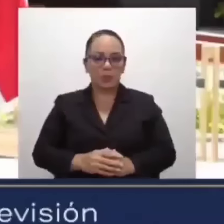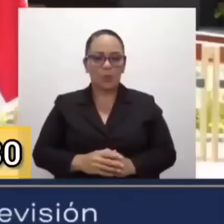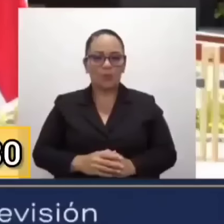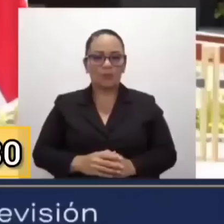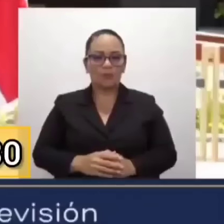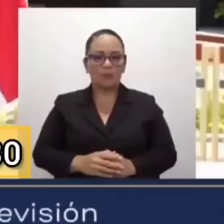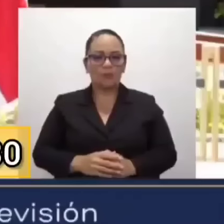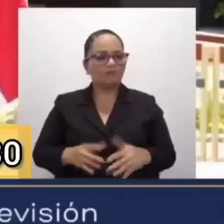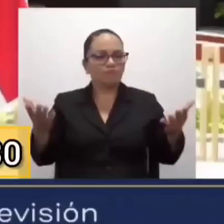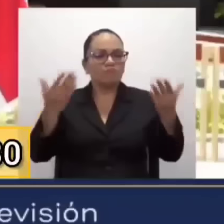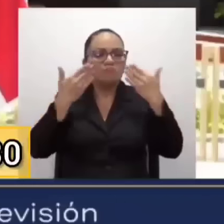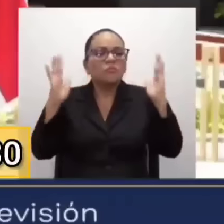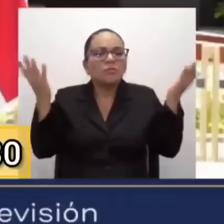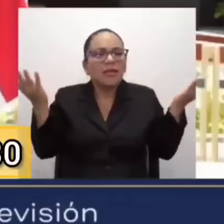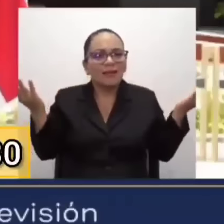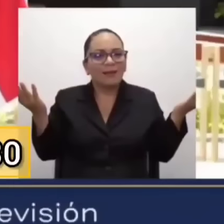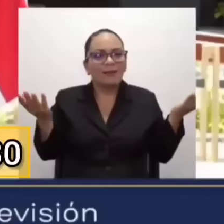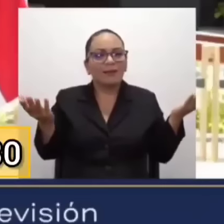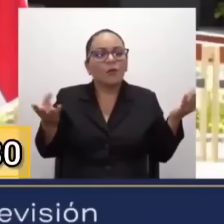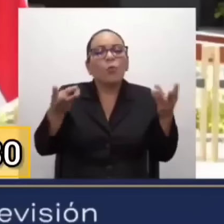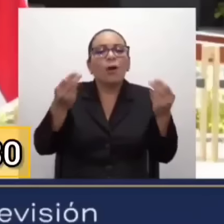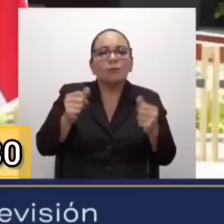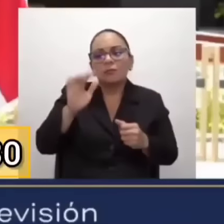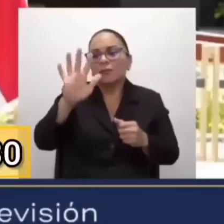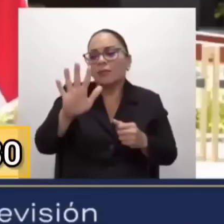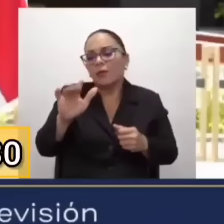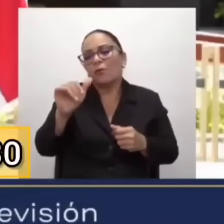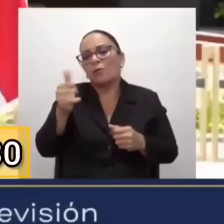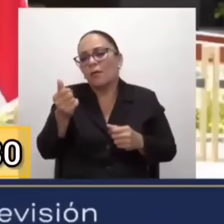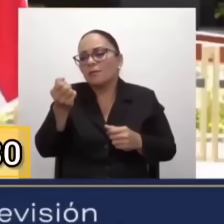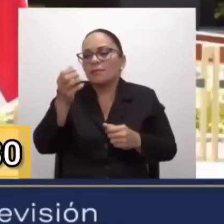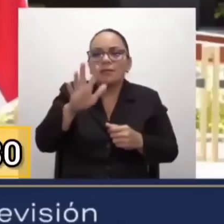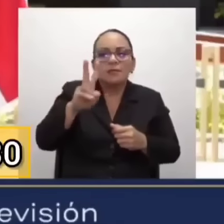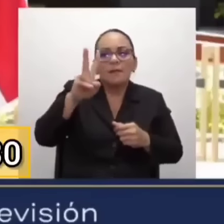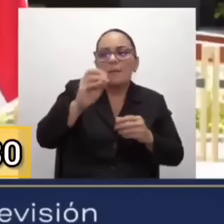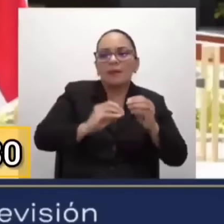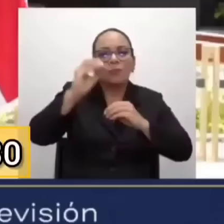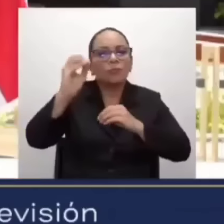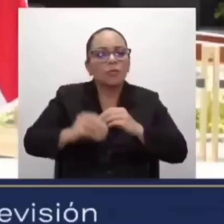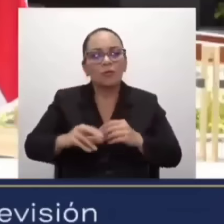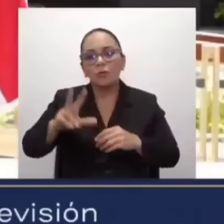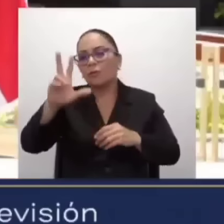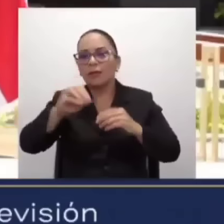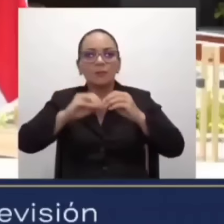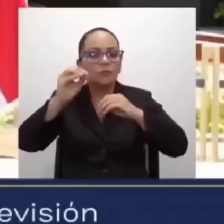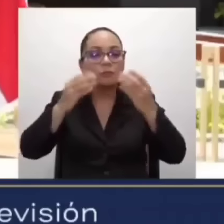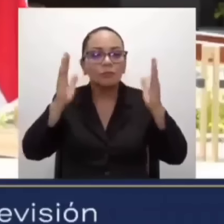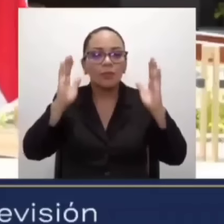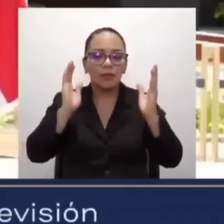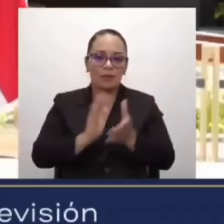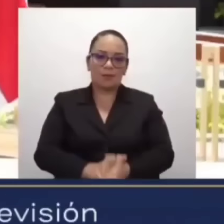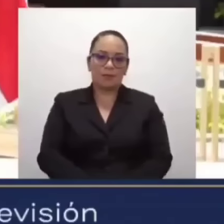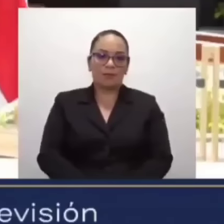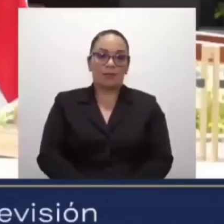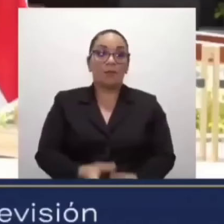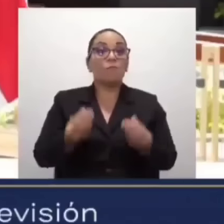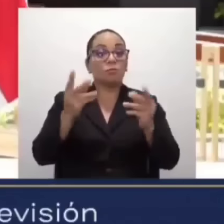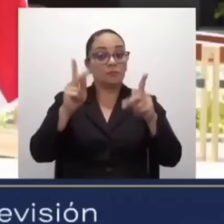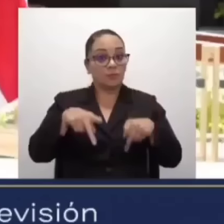1954. Yo no sé cuánto será, 5, 10, 15, 20%, 30%, ya deben estar furiosos